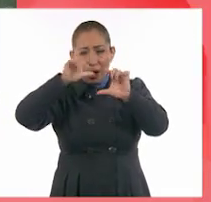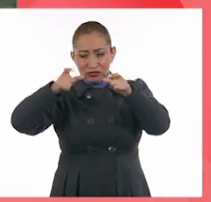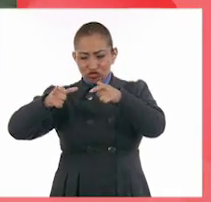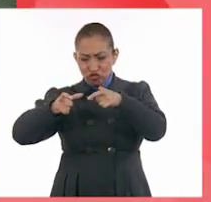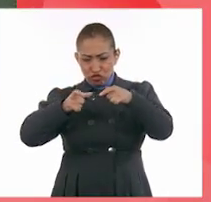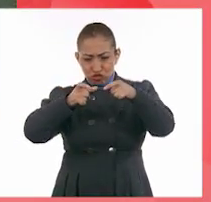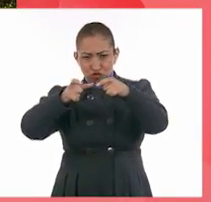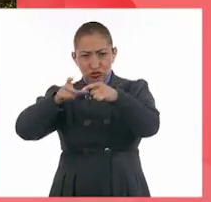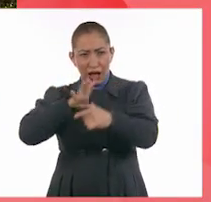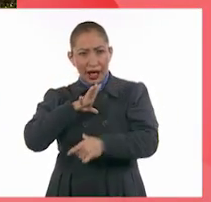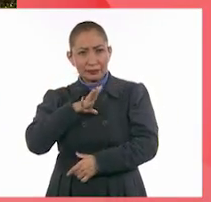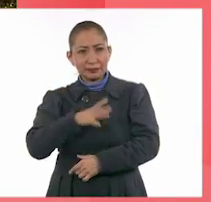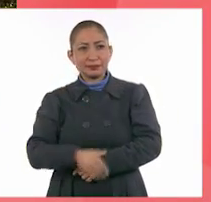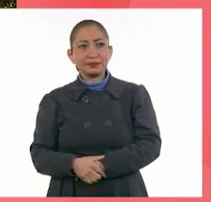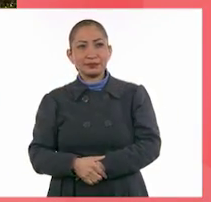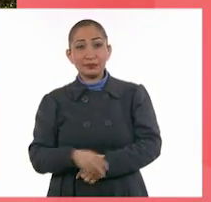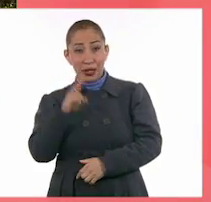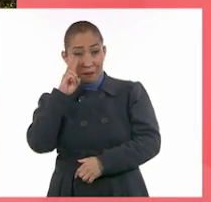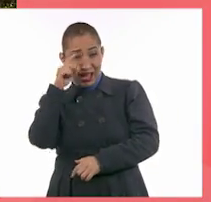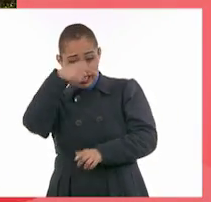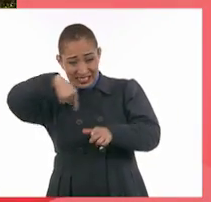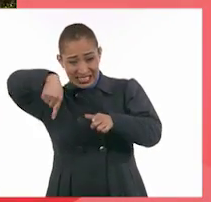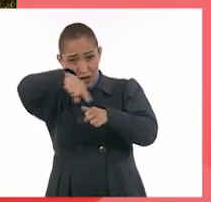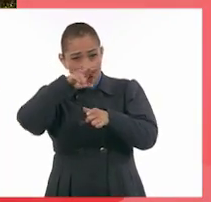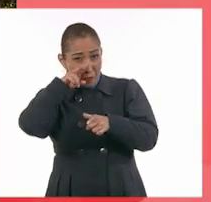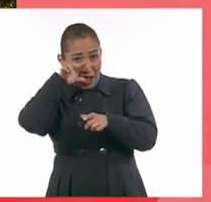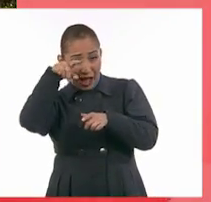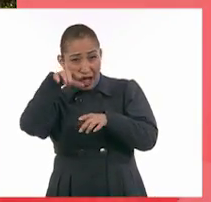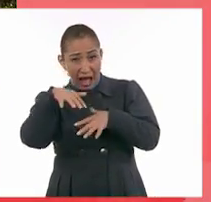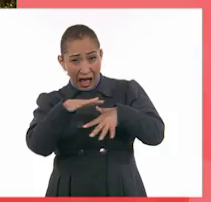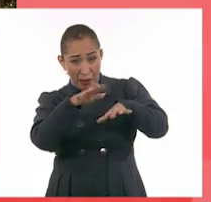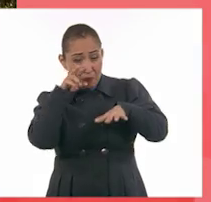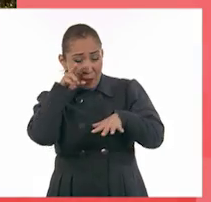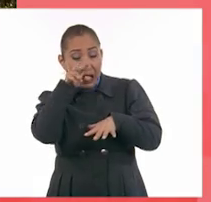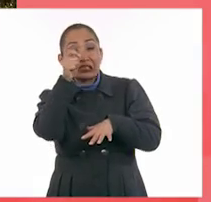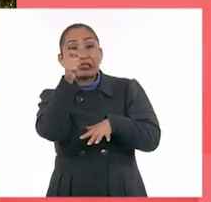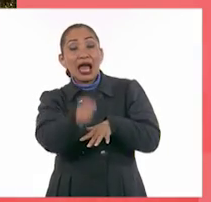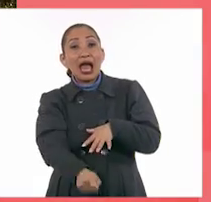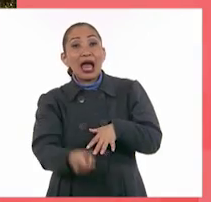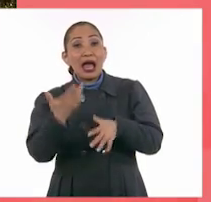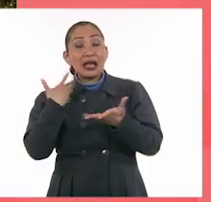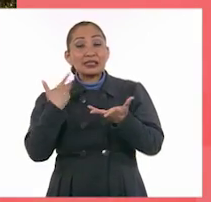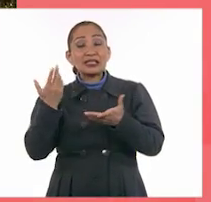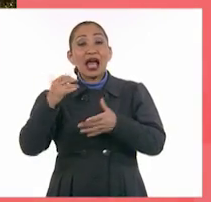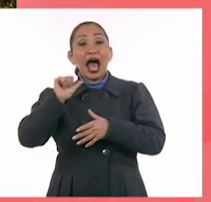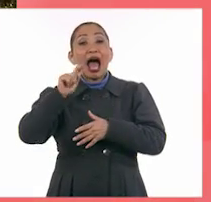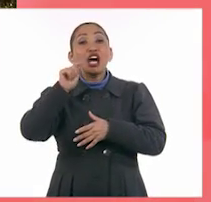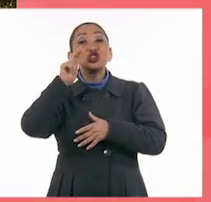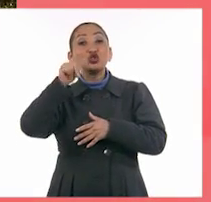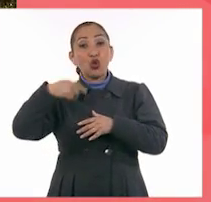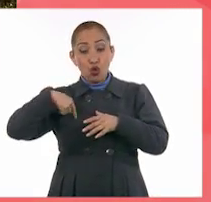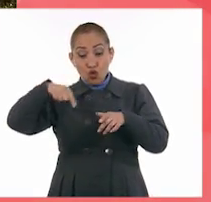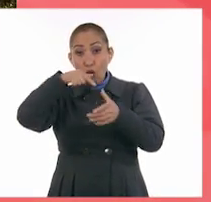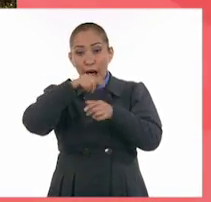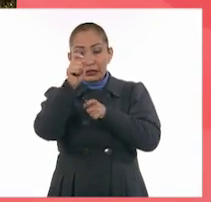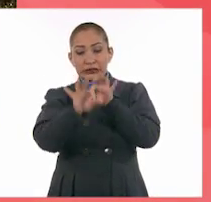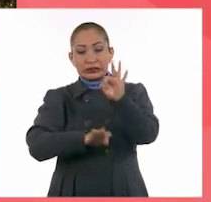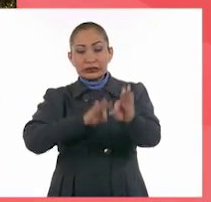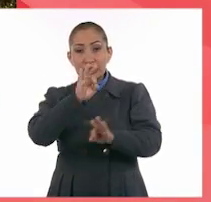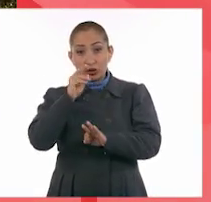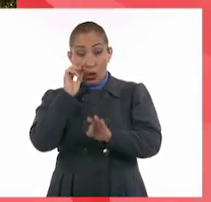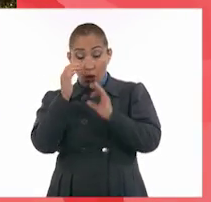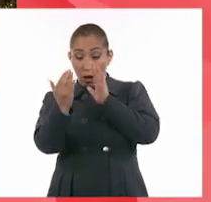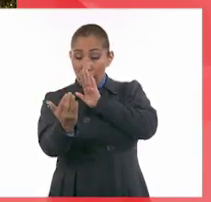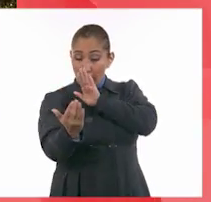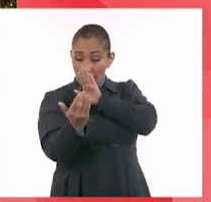en la superficie. ¿Ven esos círculos que están en el agua? Bueno, pues son granjas de atún. Y gracias a este lente puedo